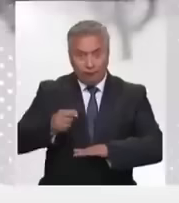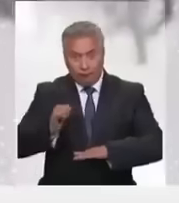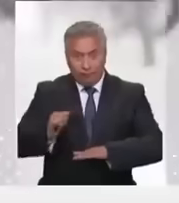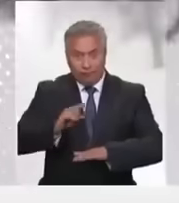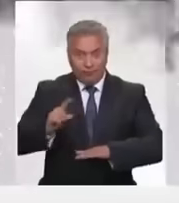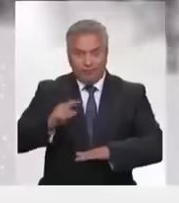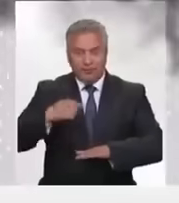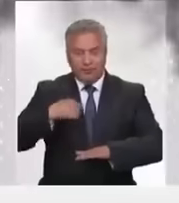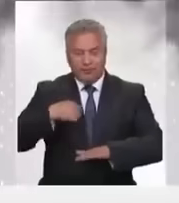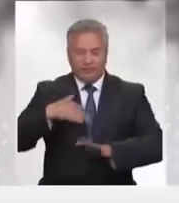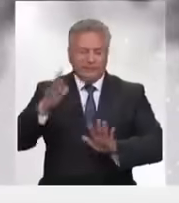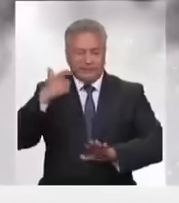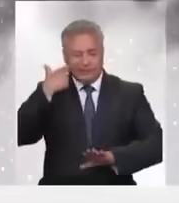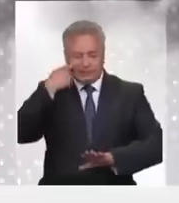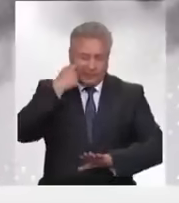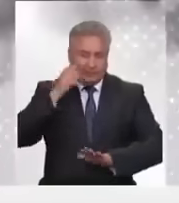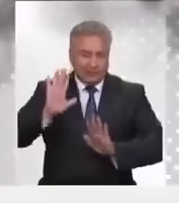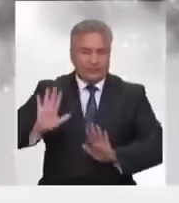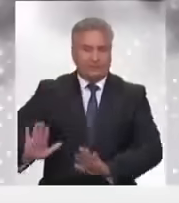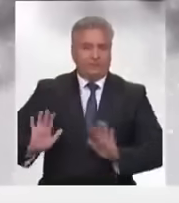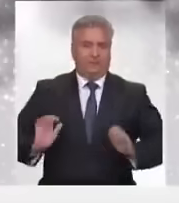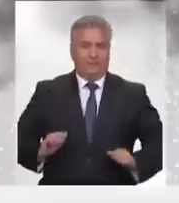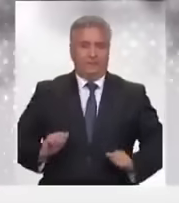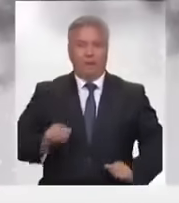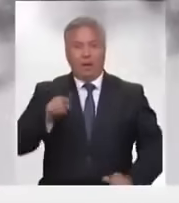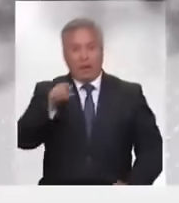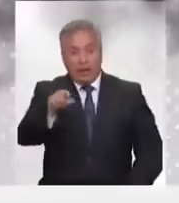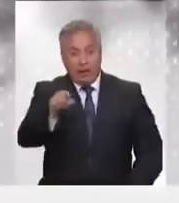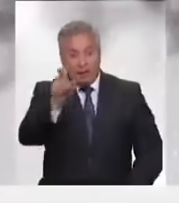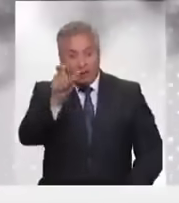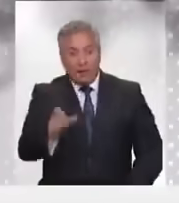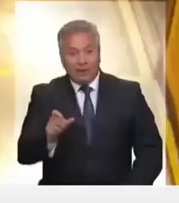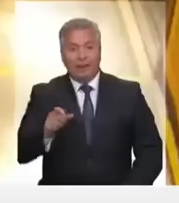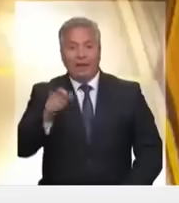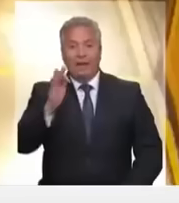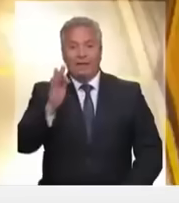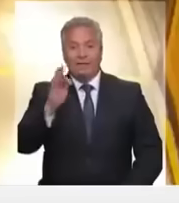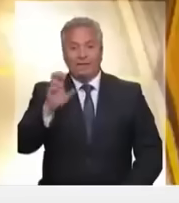nomás. Fernando Pino, víctima de la banda.